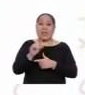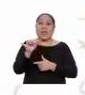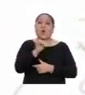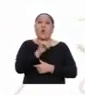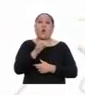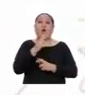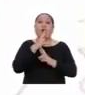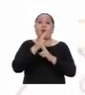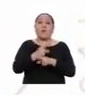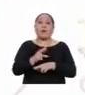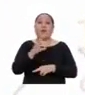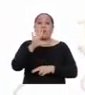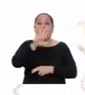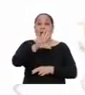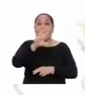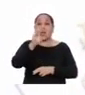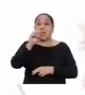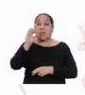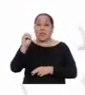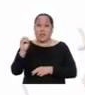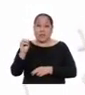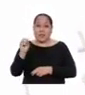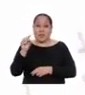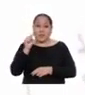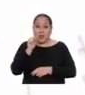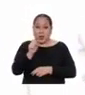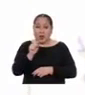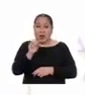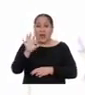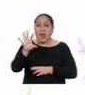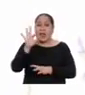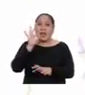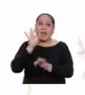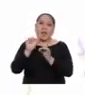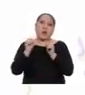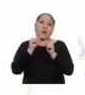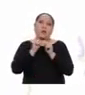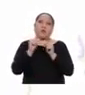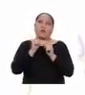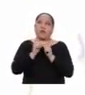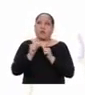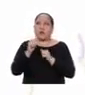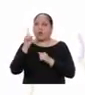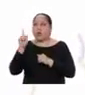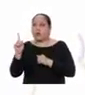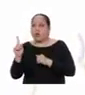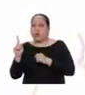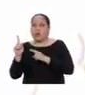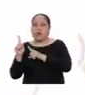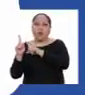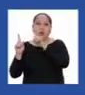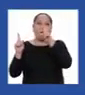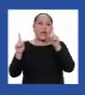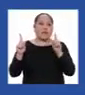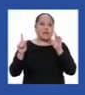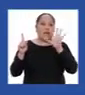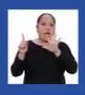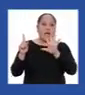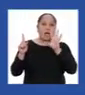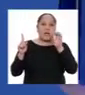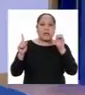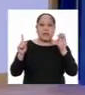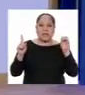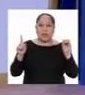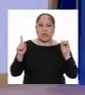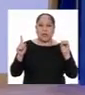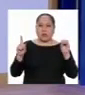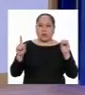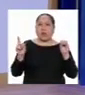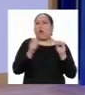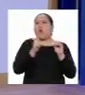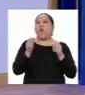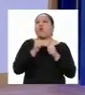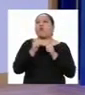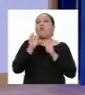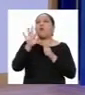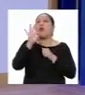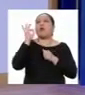500. Ahora elige un número aleatorio entre 1 y 500.